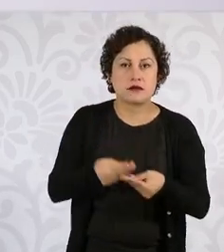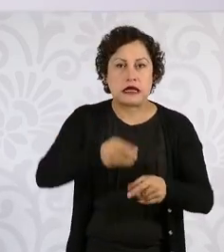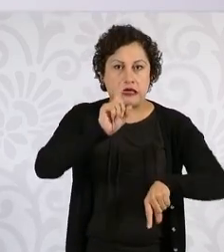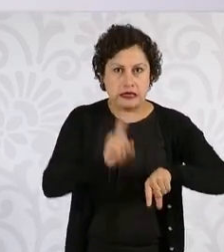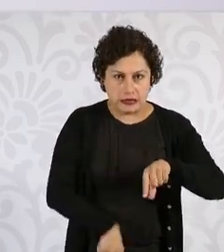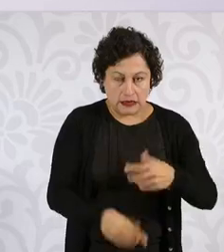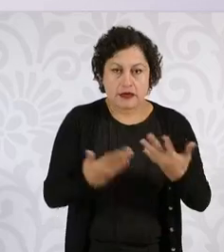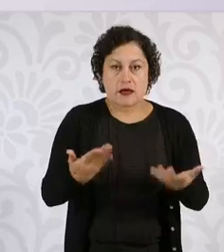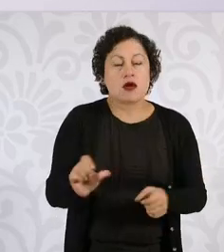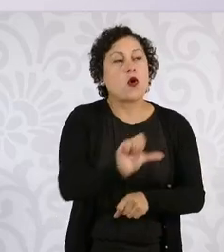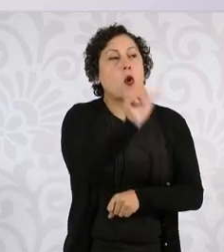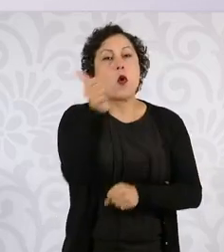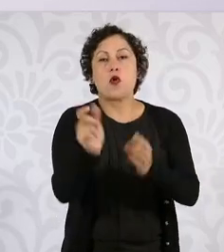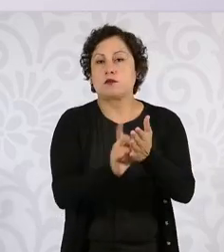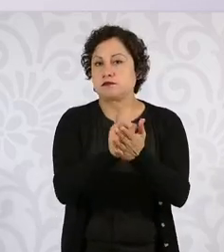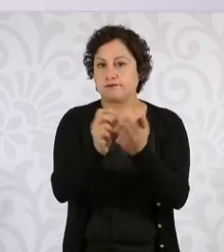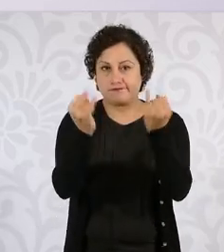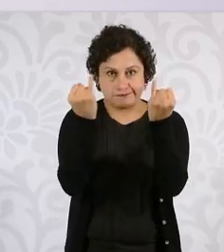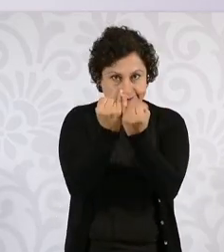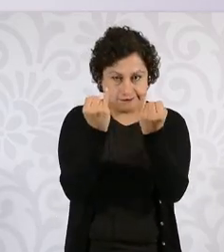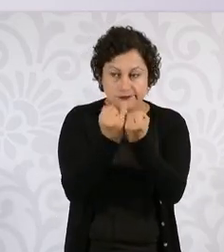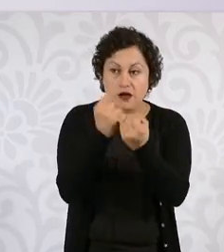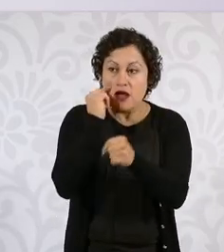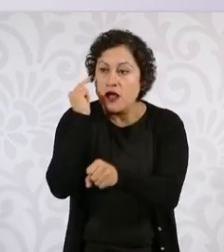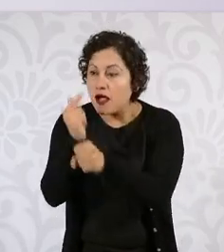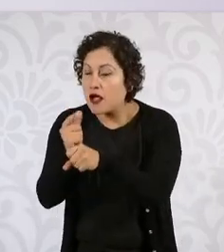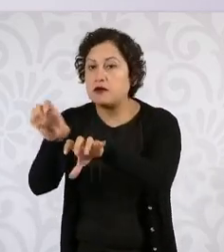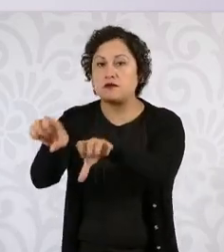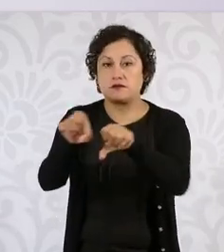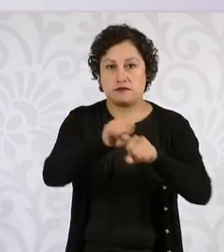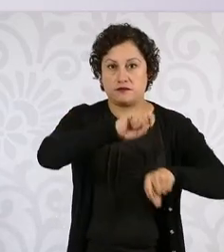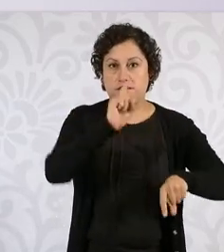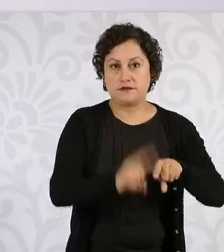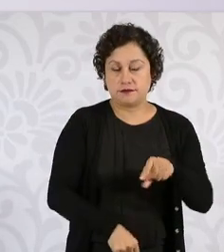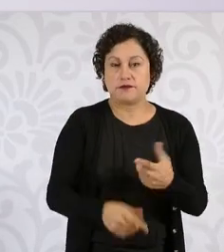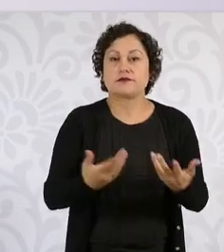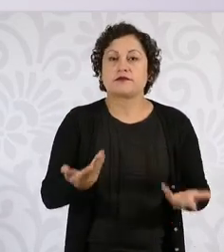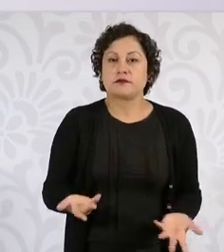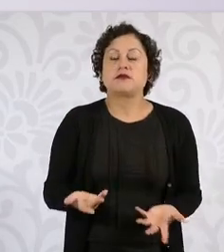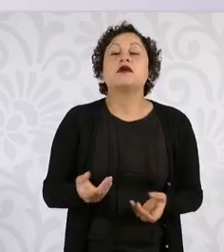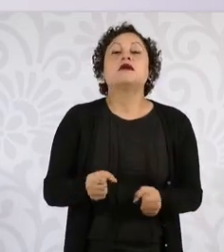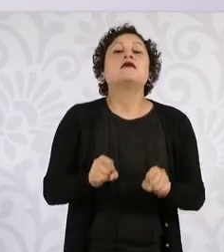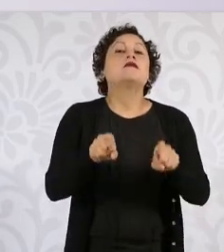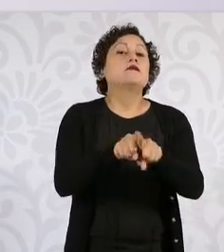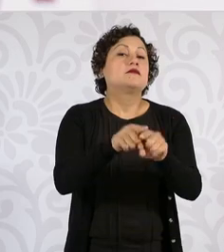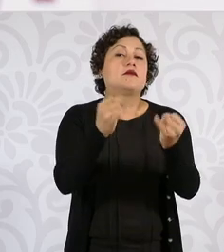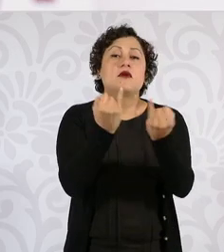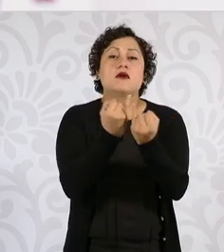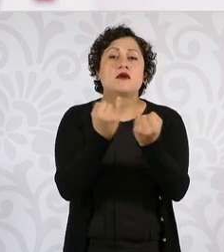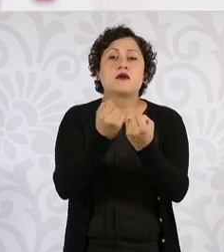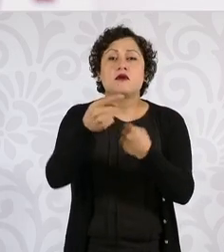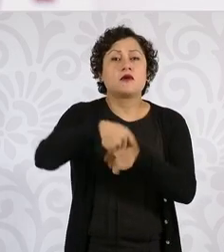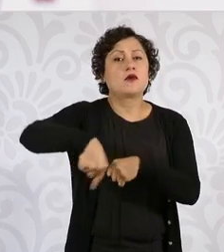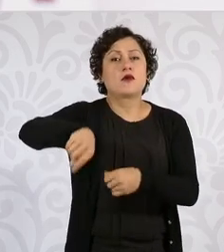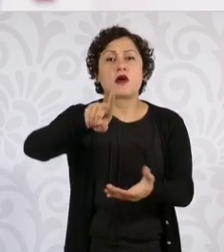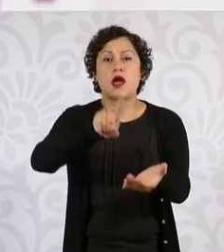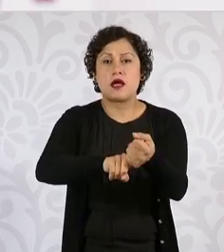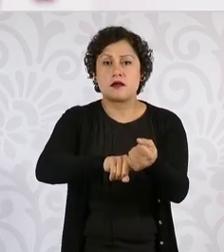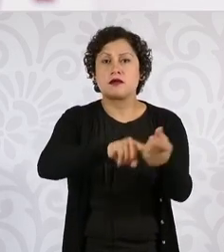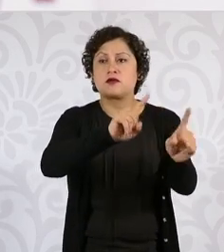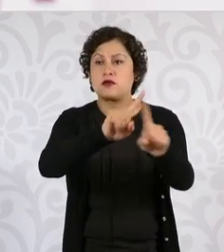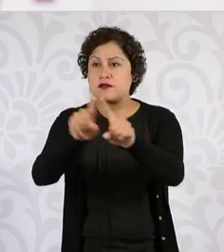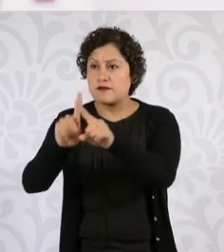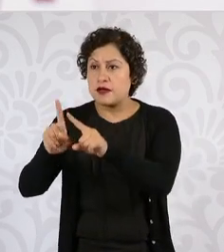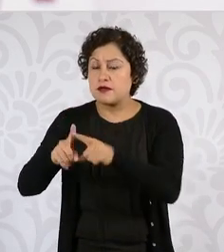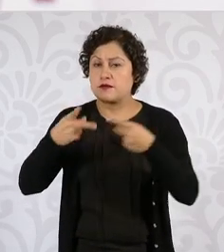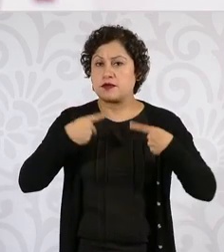y de otras drogas, y también pues las labores de coordinación que hay con Estados Unidos